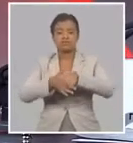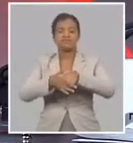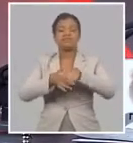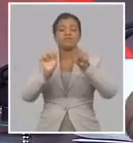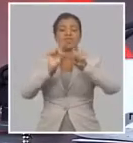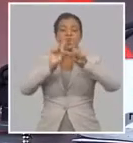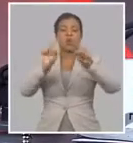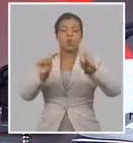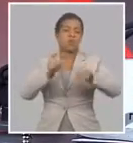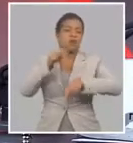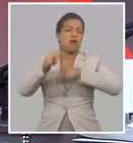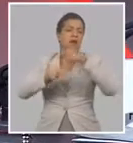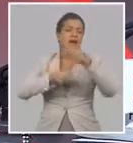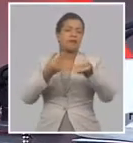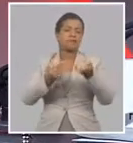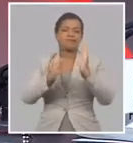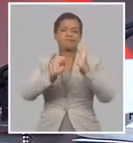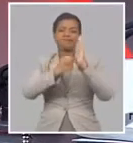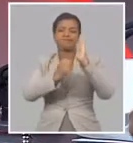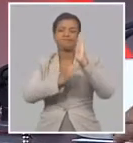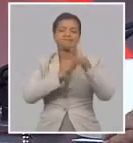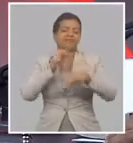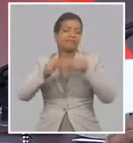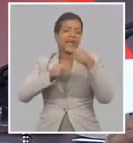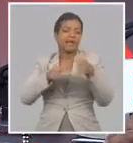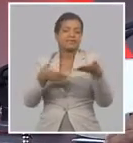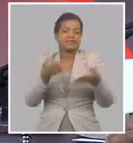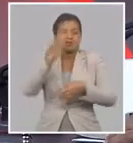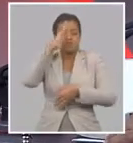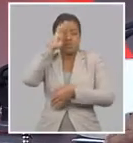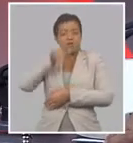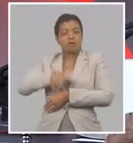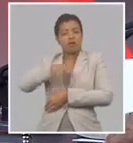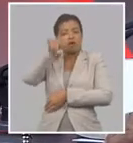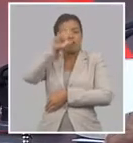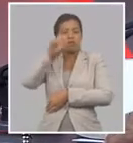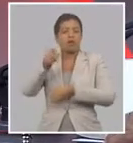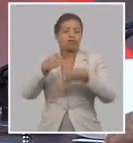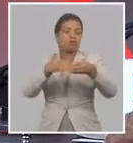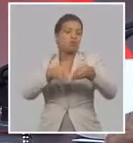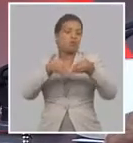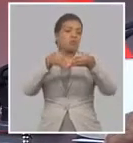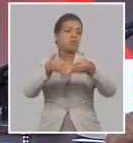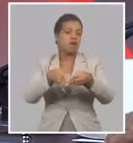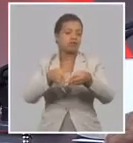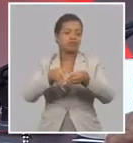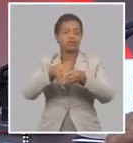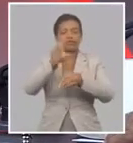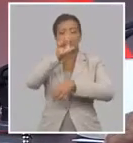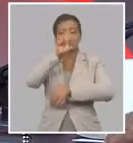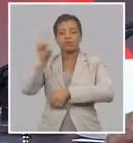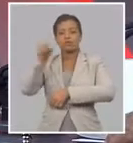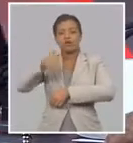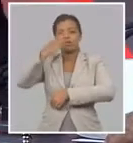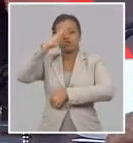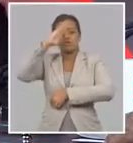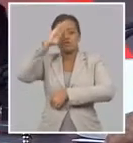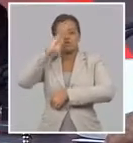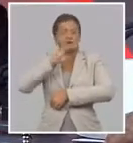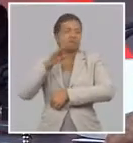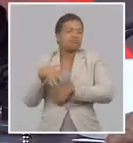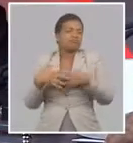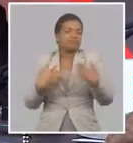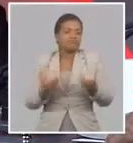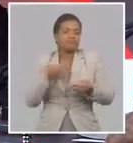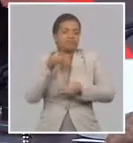su protocolo sanitario para una nueva normalidad en los aeropuertos los puertos las marinas del país cuáles son los elementos principales